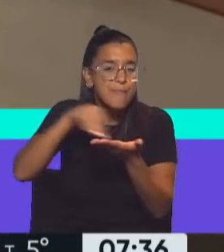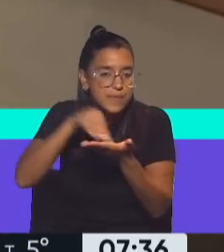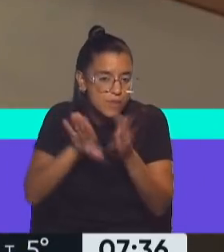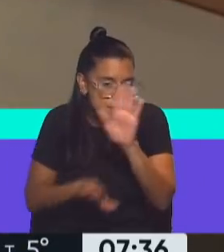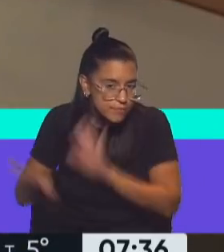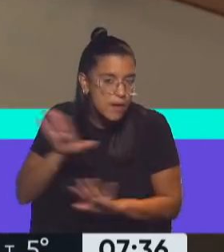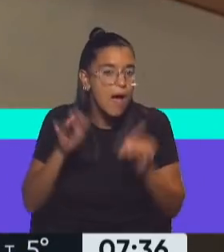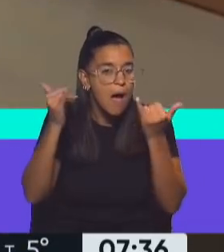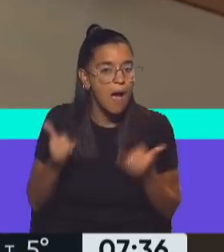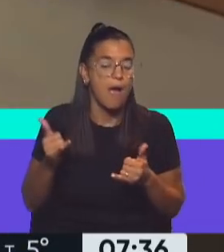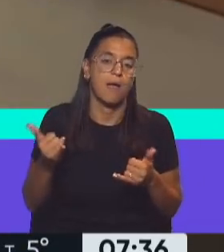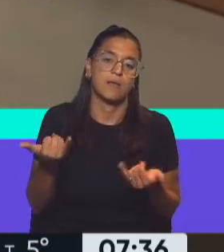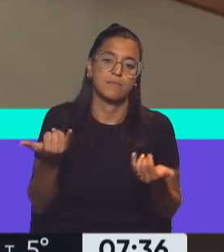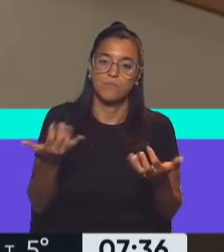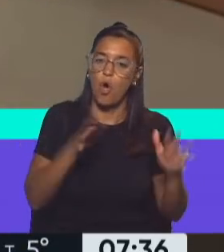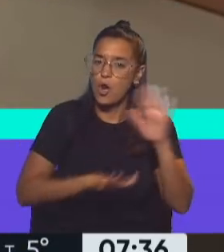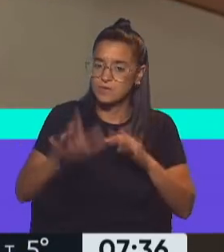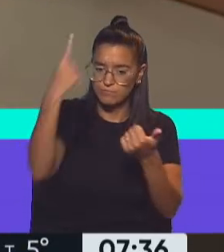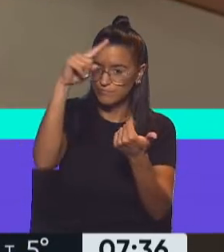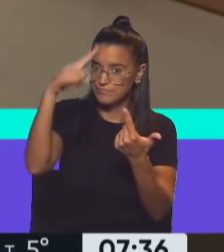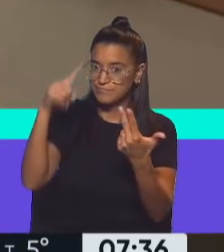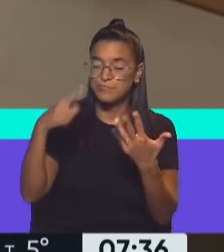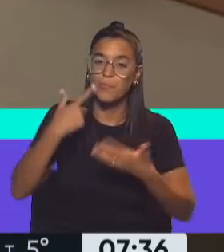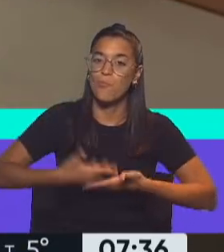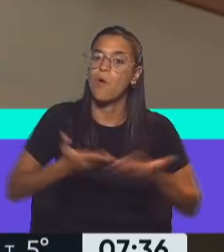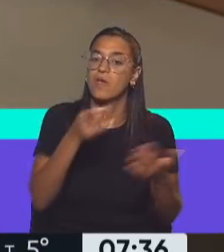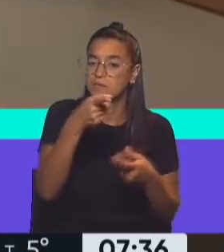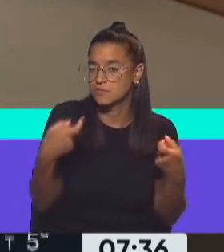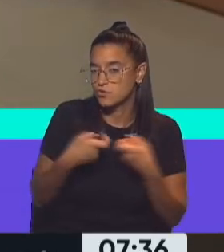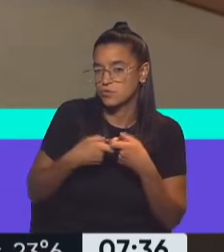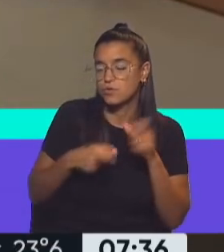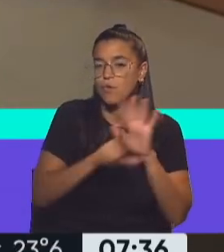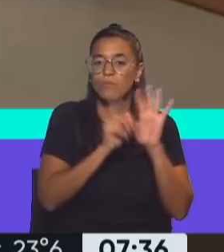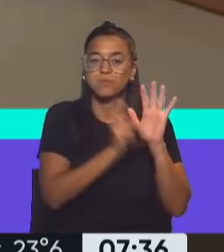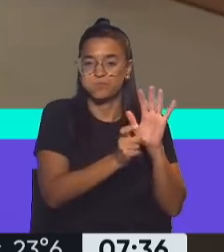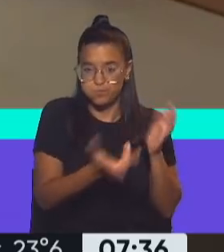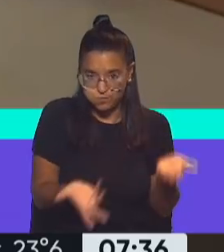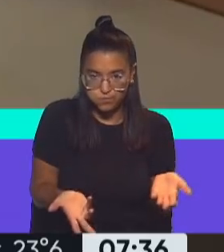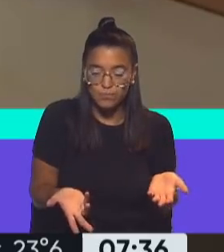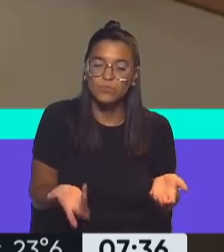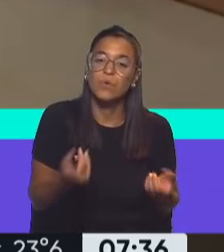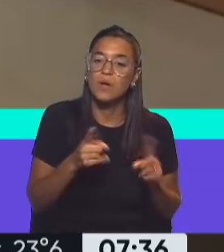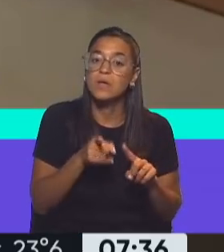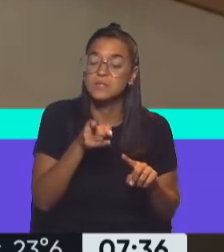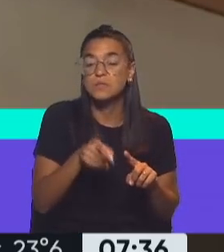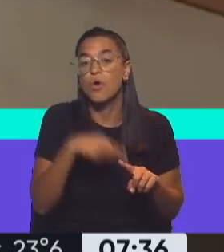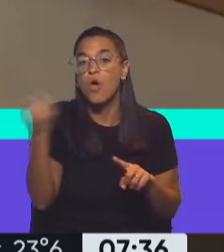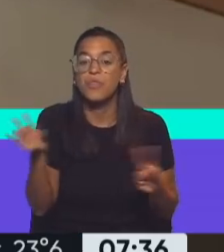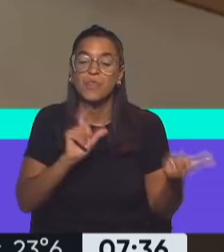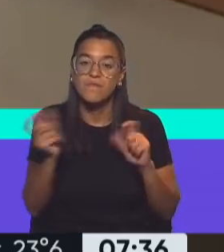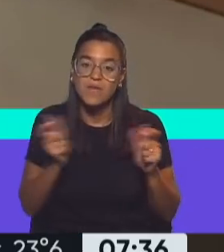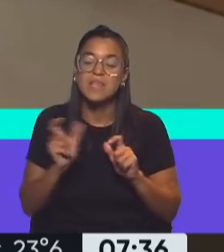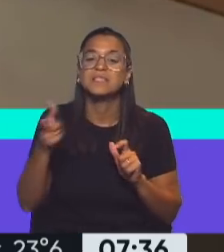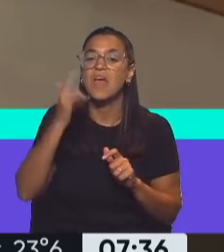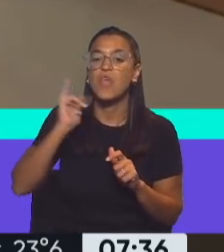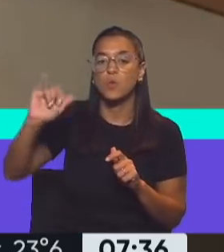administrativo, varios niveles de organización que demuestran que esto era una asociación ilícita, que es precisamente otra de las diferencias con la denuncia